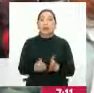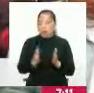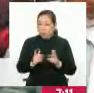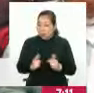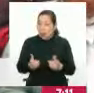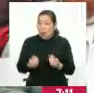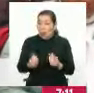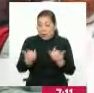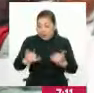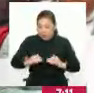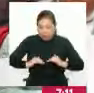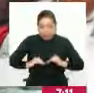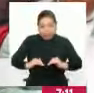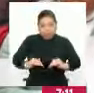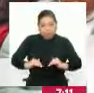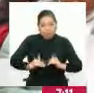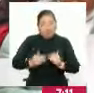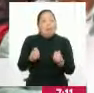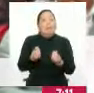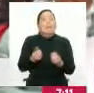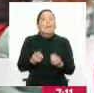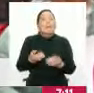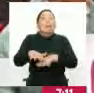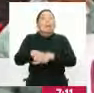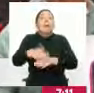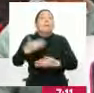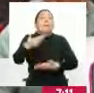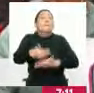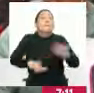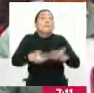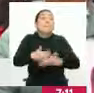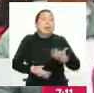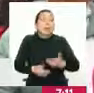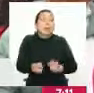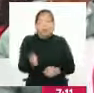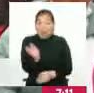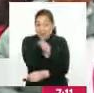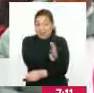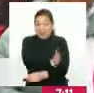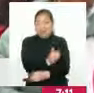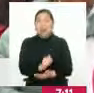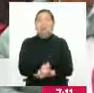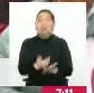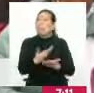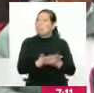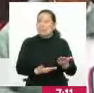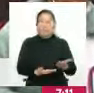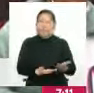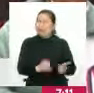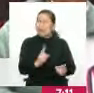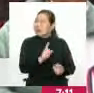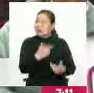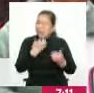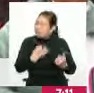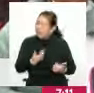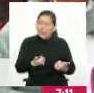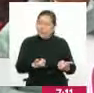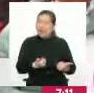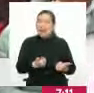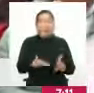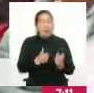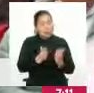y competencia, y ha sido declarado, admitido a trámite, y lo que ellos han presentado se lo han declarado improcedente, razón por la cual nosotros,